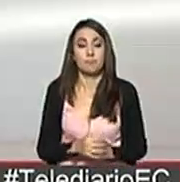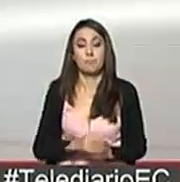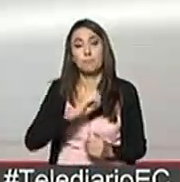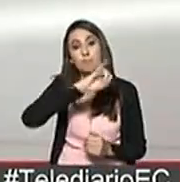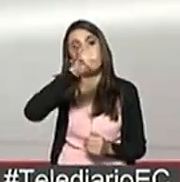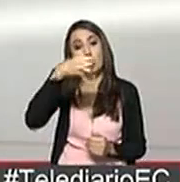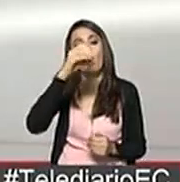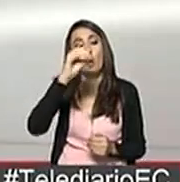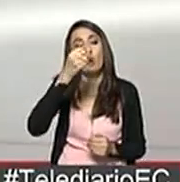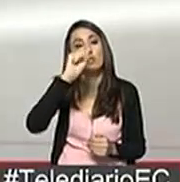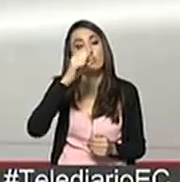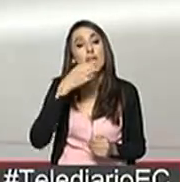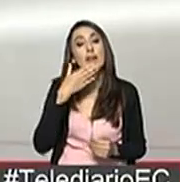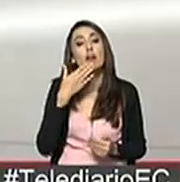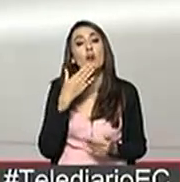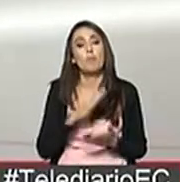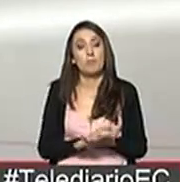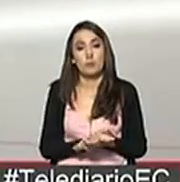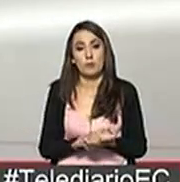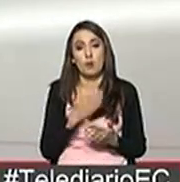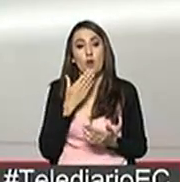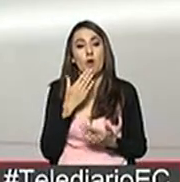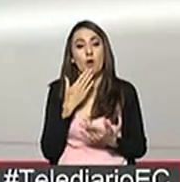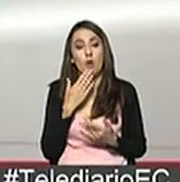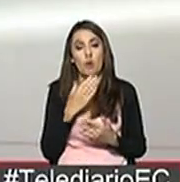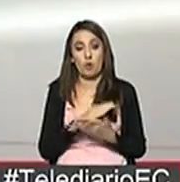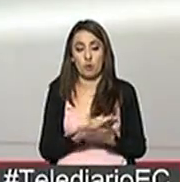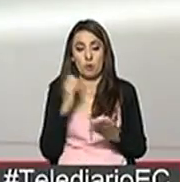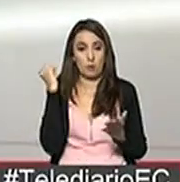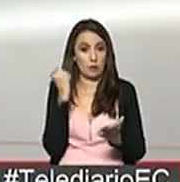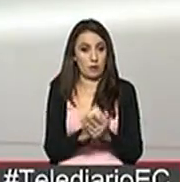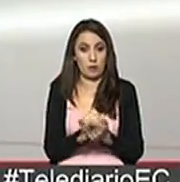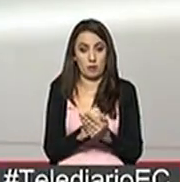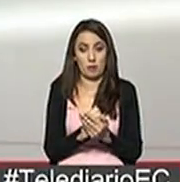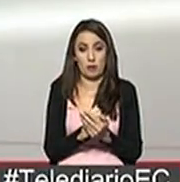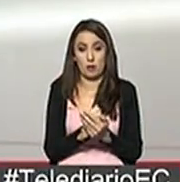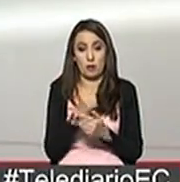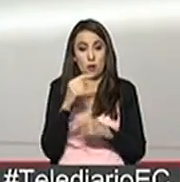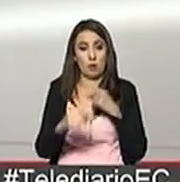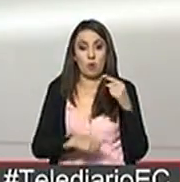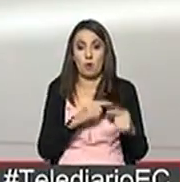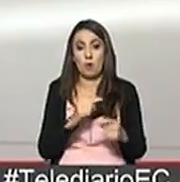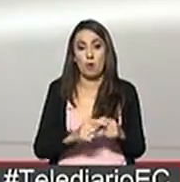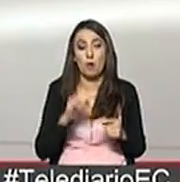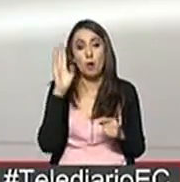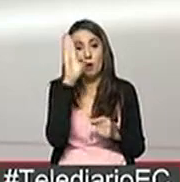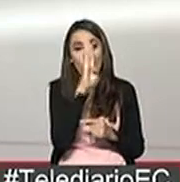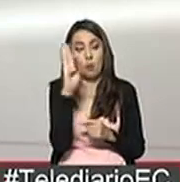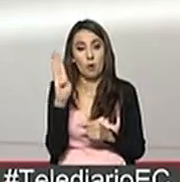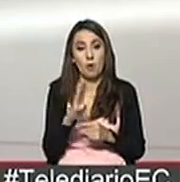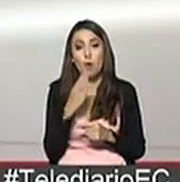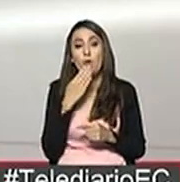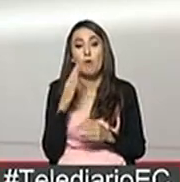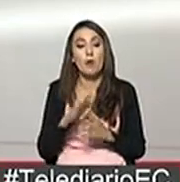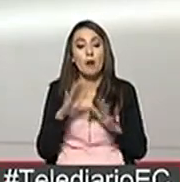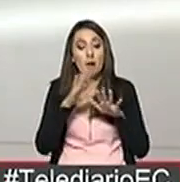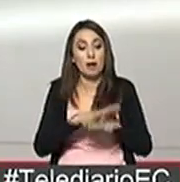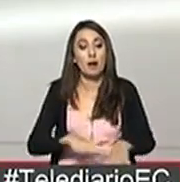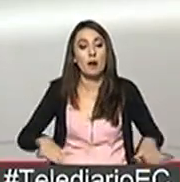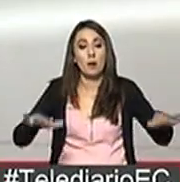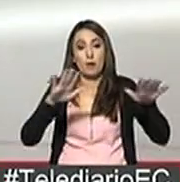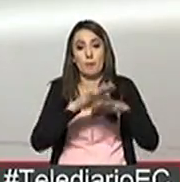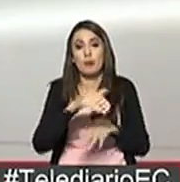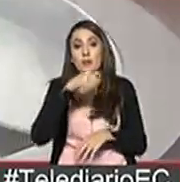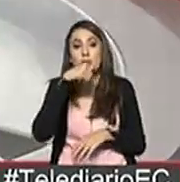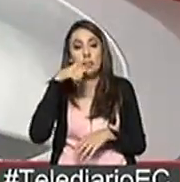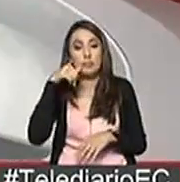qué medida entonces la eliminación de este sello, de la aplicación de este sello CIMAR, beneficiará al sector cervecero